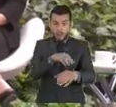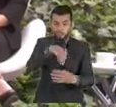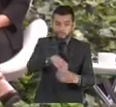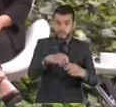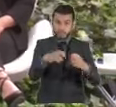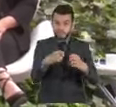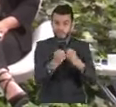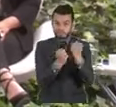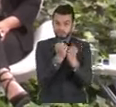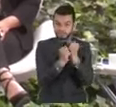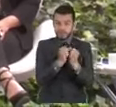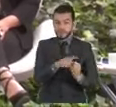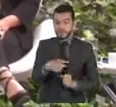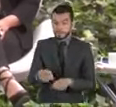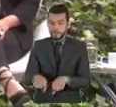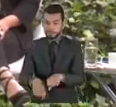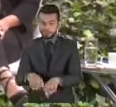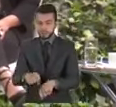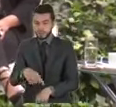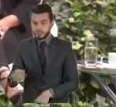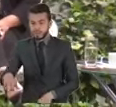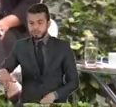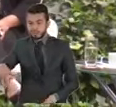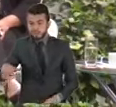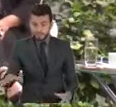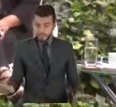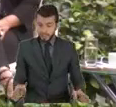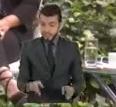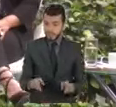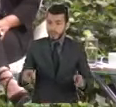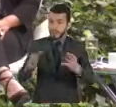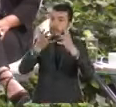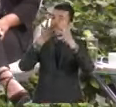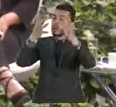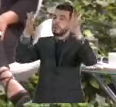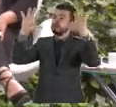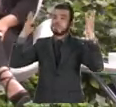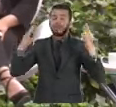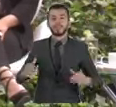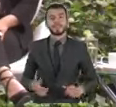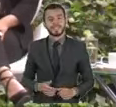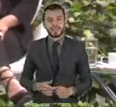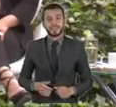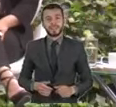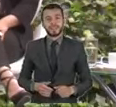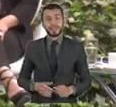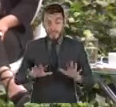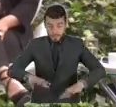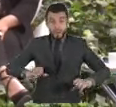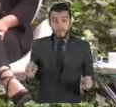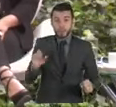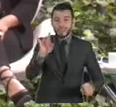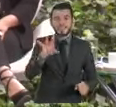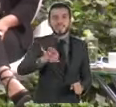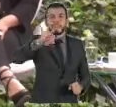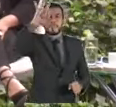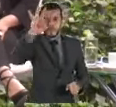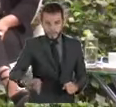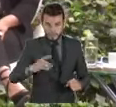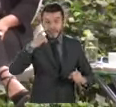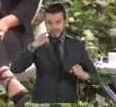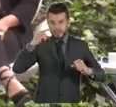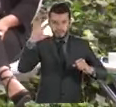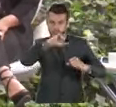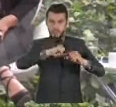Es superar la siguiente inequidad. En Bogotá solamente el 15% de los viajes se hacen en